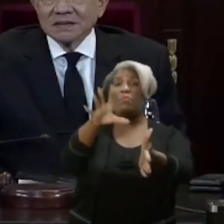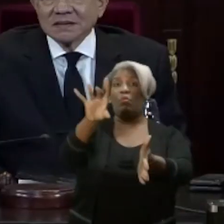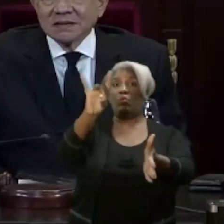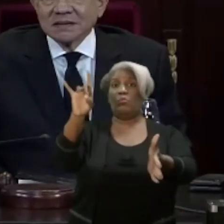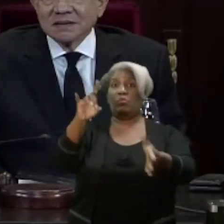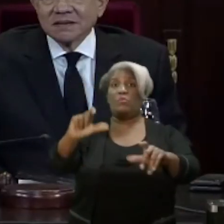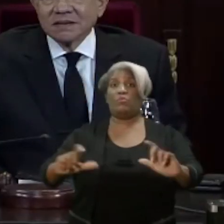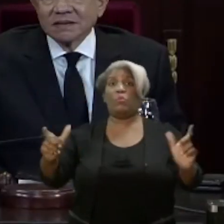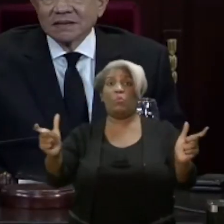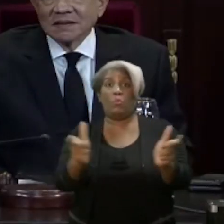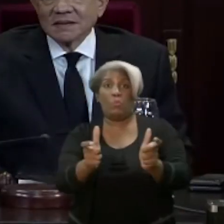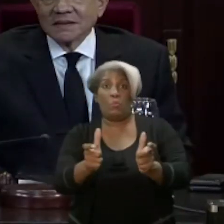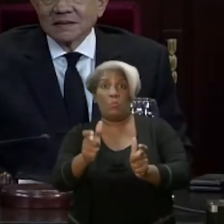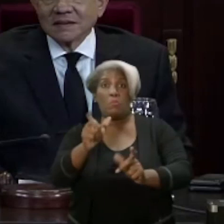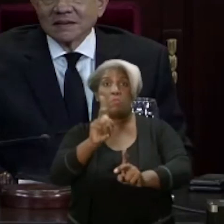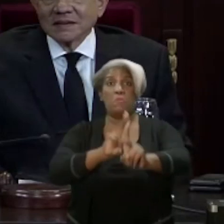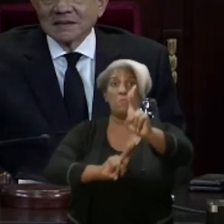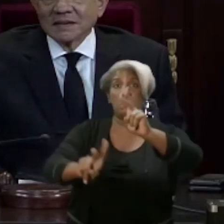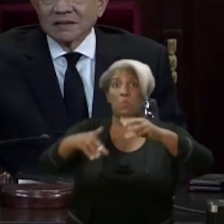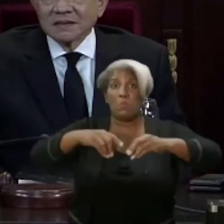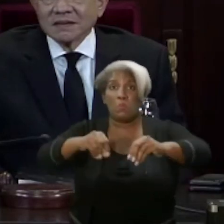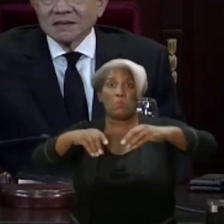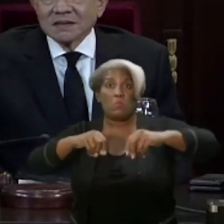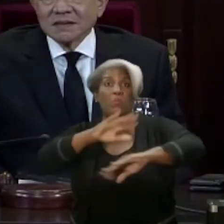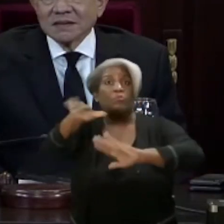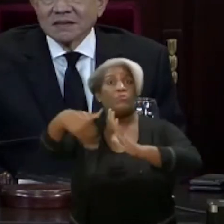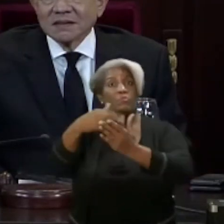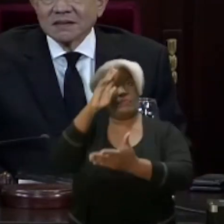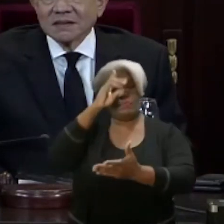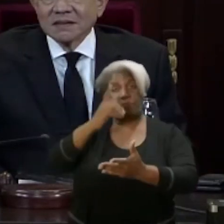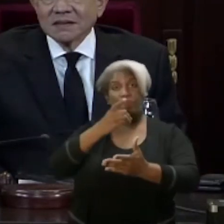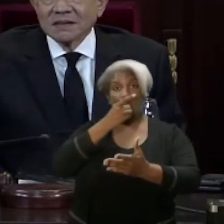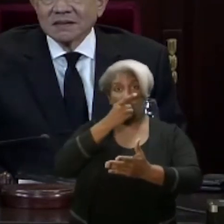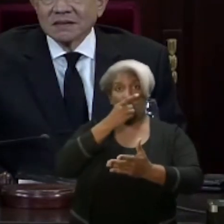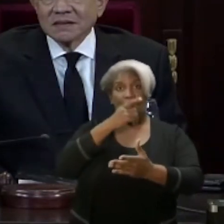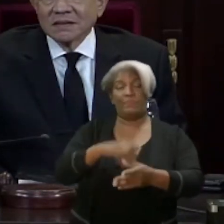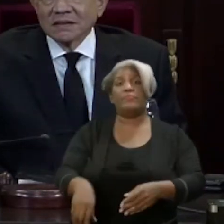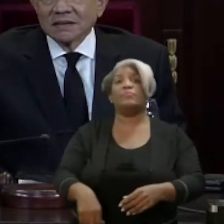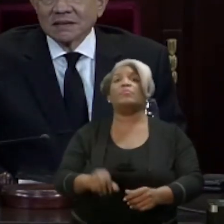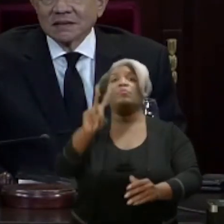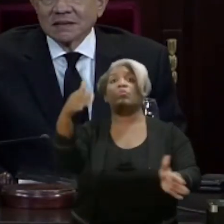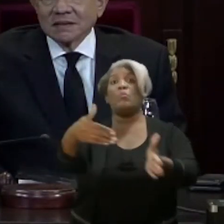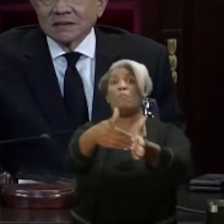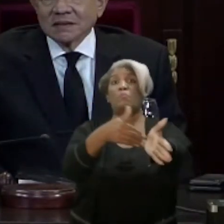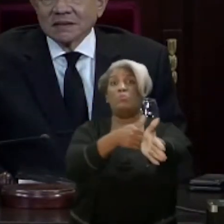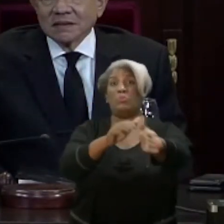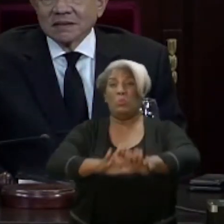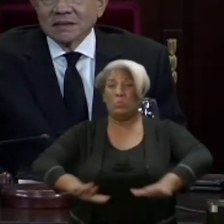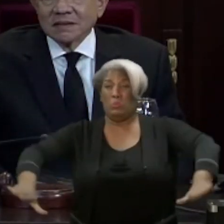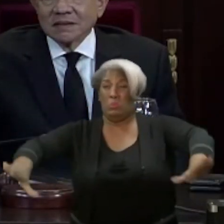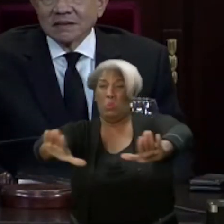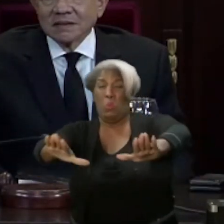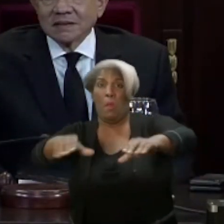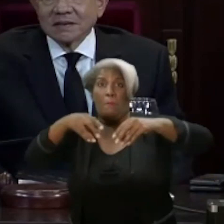35.863 pequeños y medianos productores a nivel nacional con la preparación de más de 2 millones de tareas.